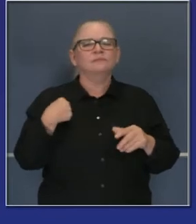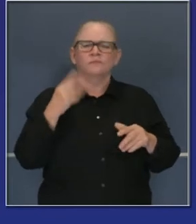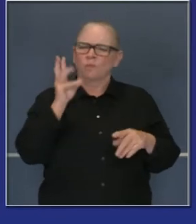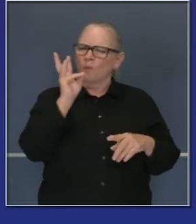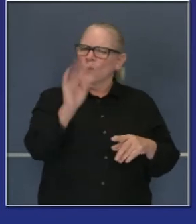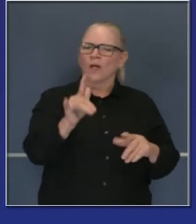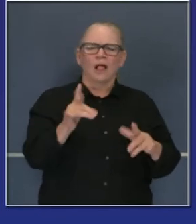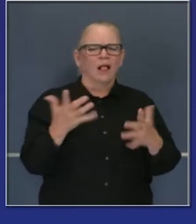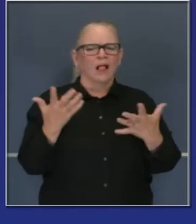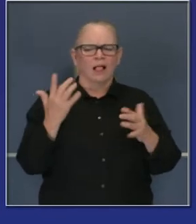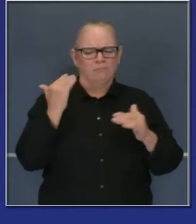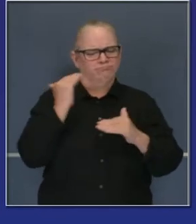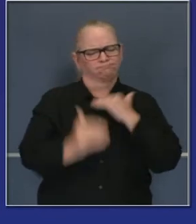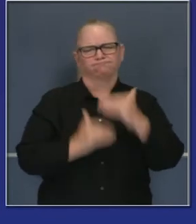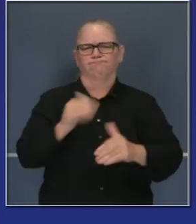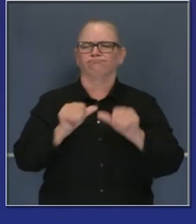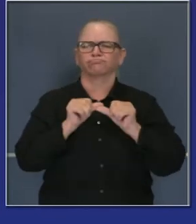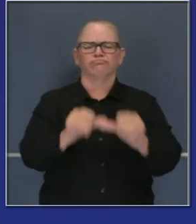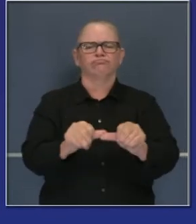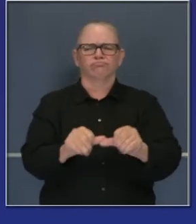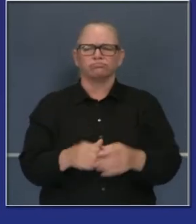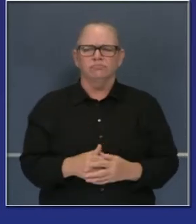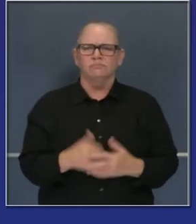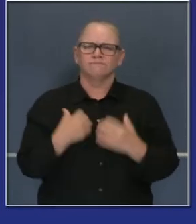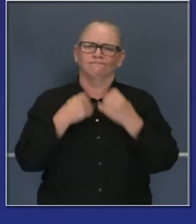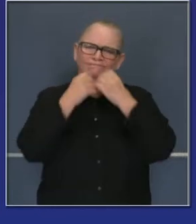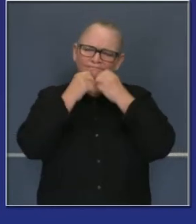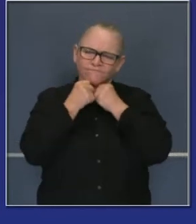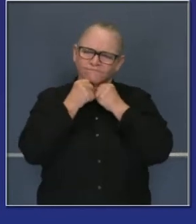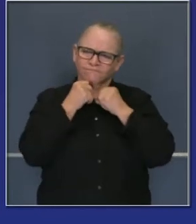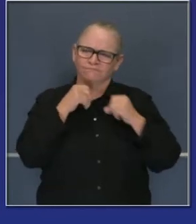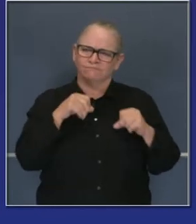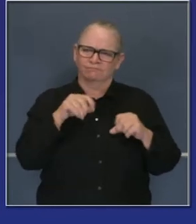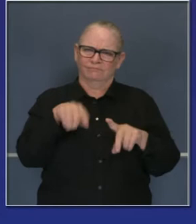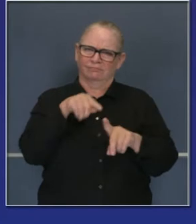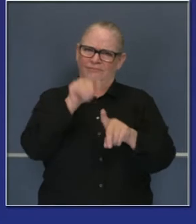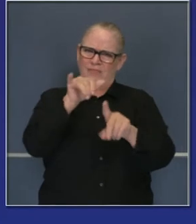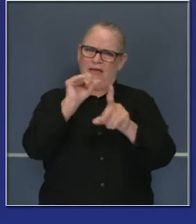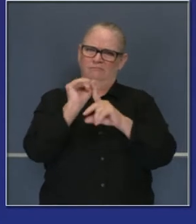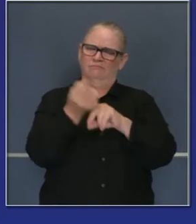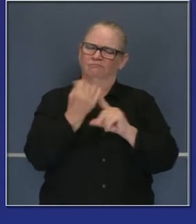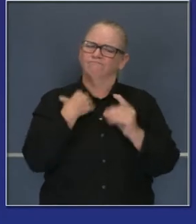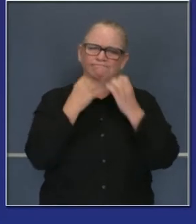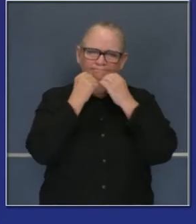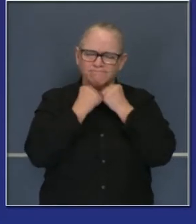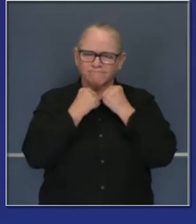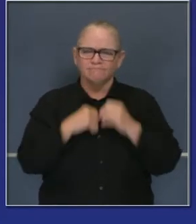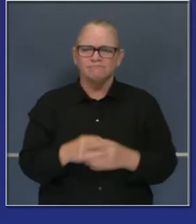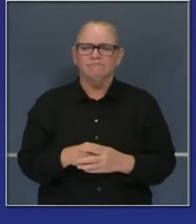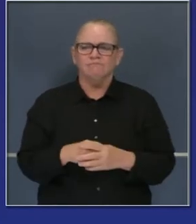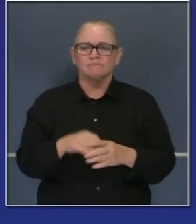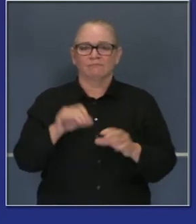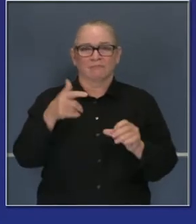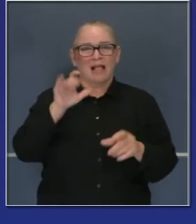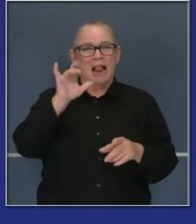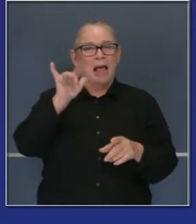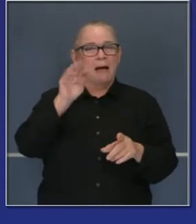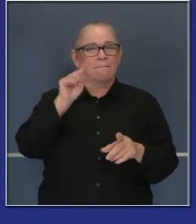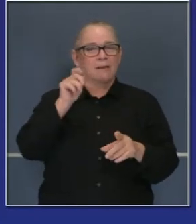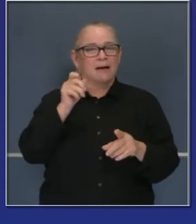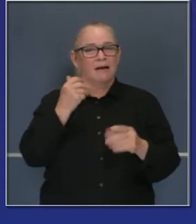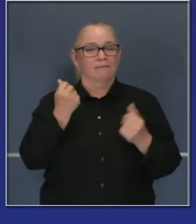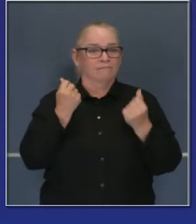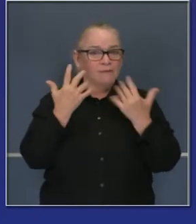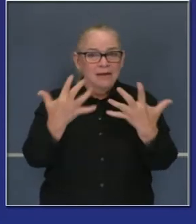causa que para nosotros es muy importante en el estado es una causa que no tiene partido político particularmente en cuanto al